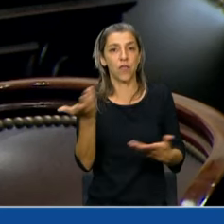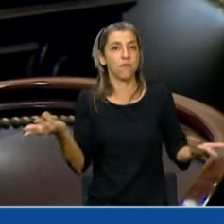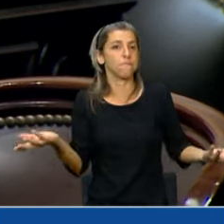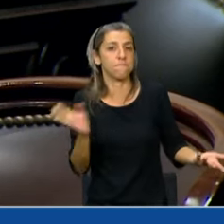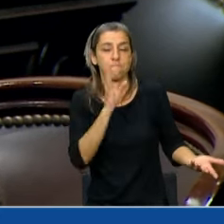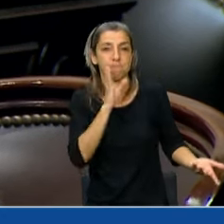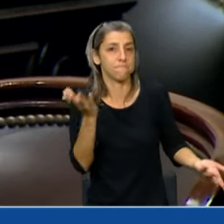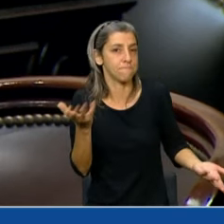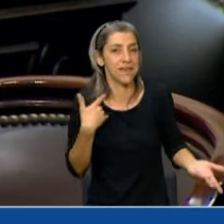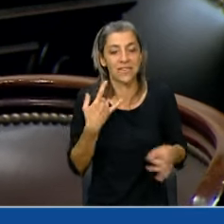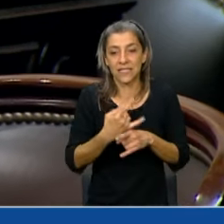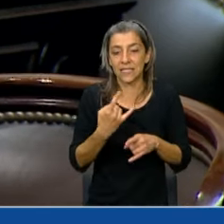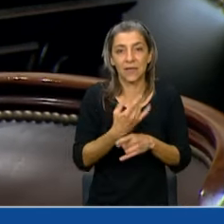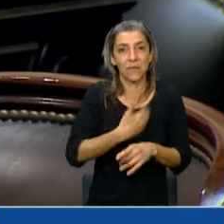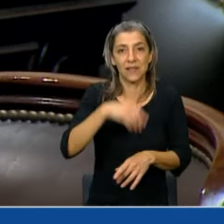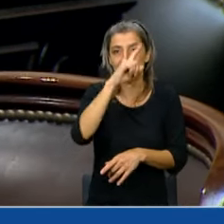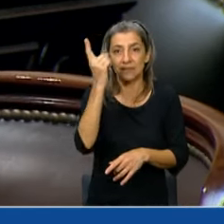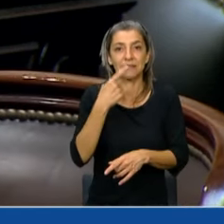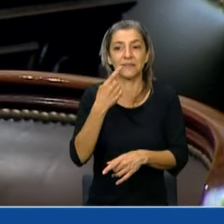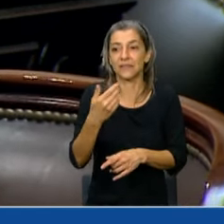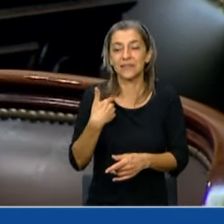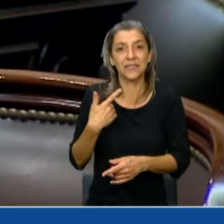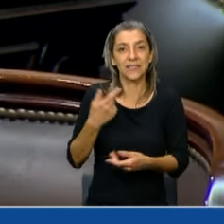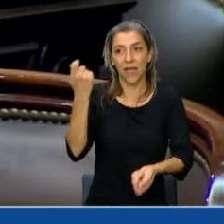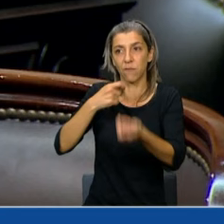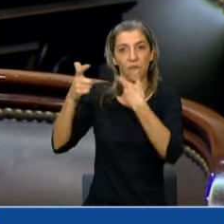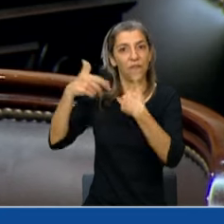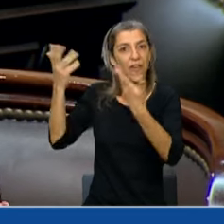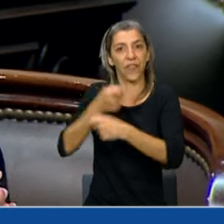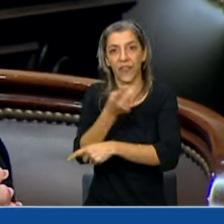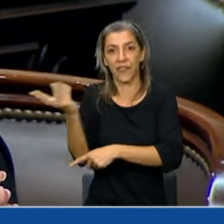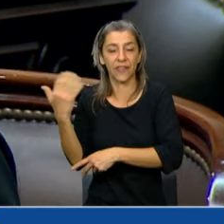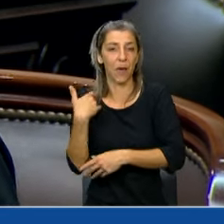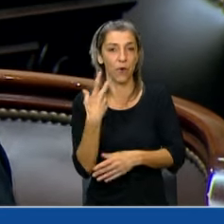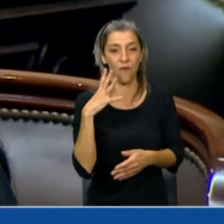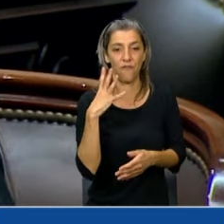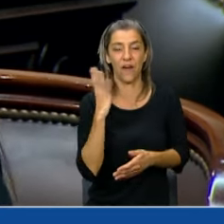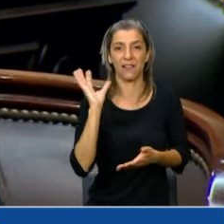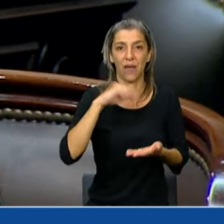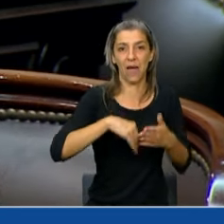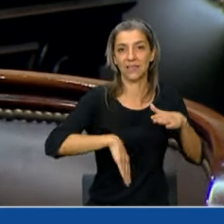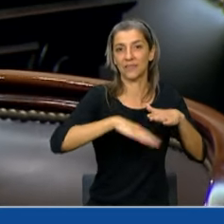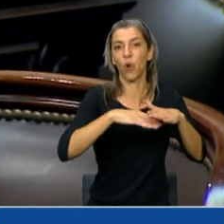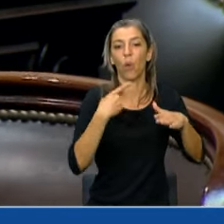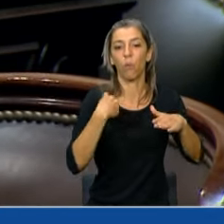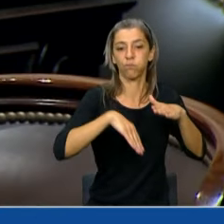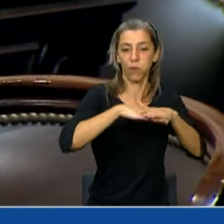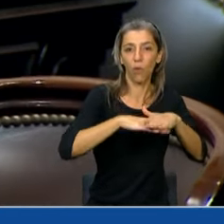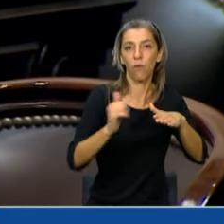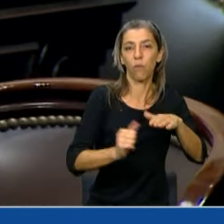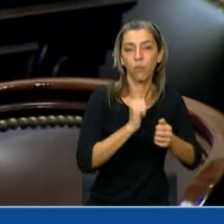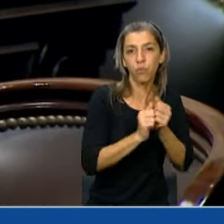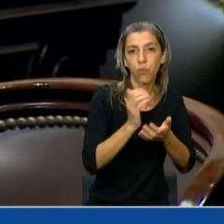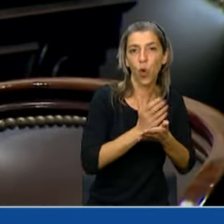exportación Más allá de la declaración de interés que se hace en el proyecto de ley los regímenes de autorización de